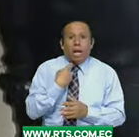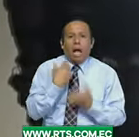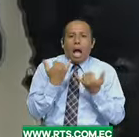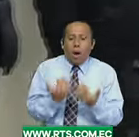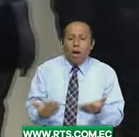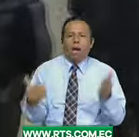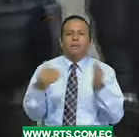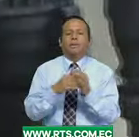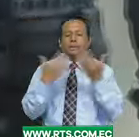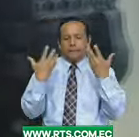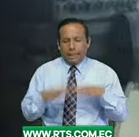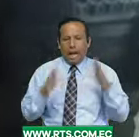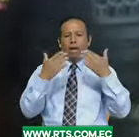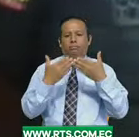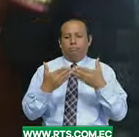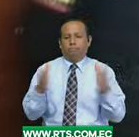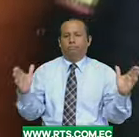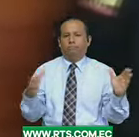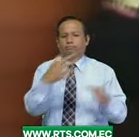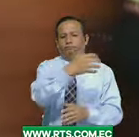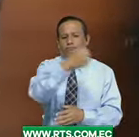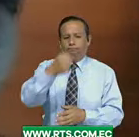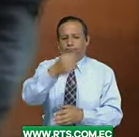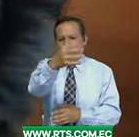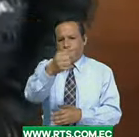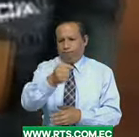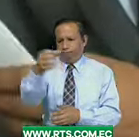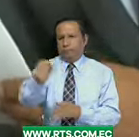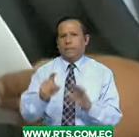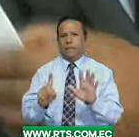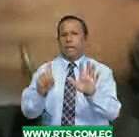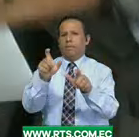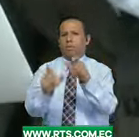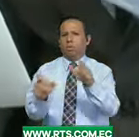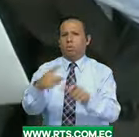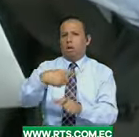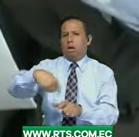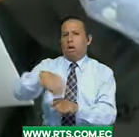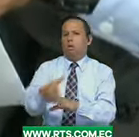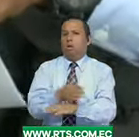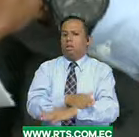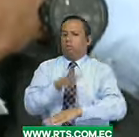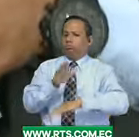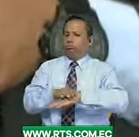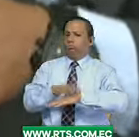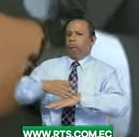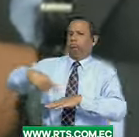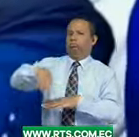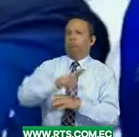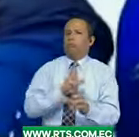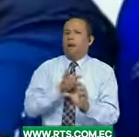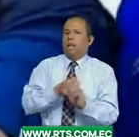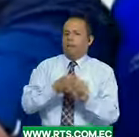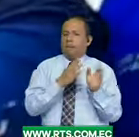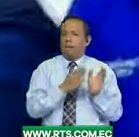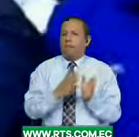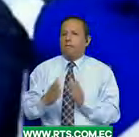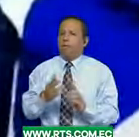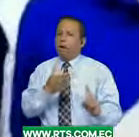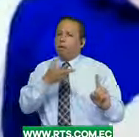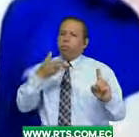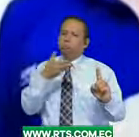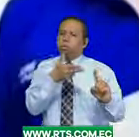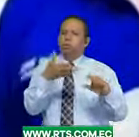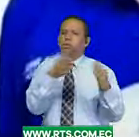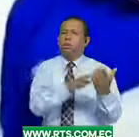de evaluación y preparatoria de juicio contra las seis personas acusadas de participar en el magnicidio del ex candidato